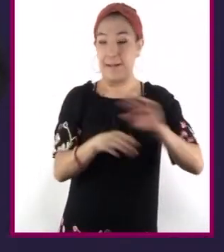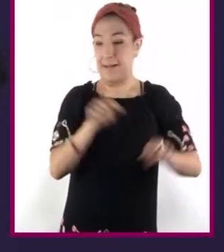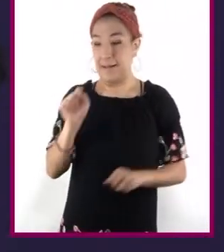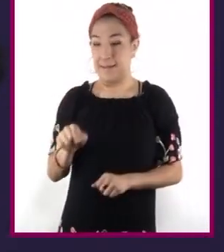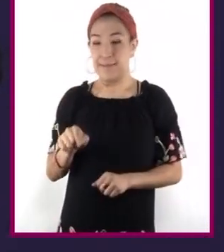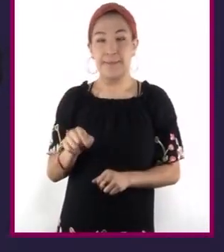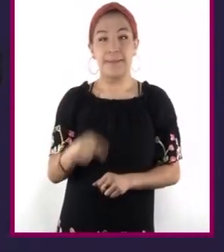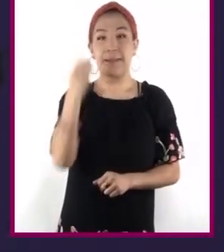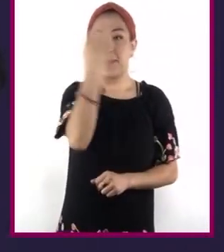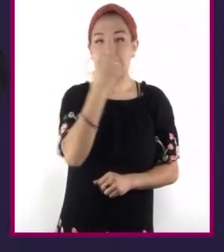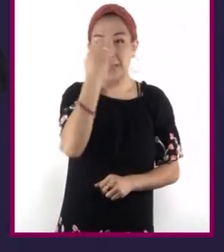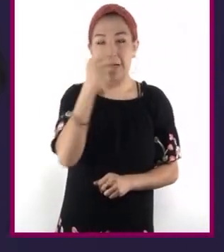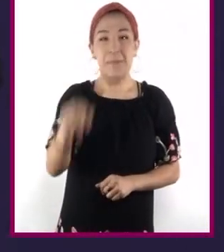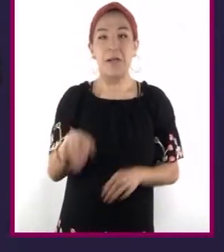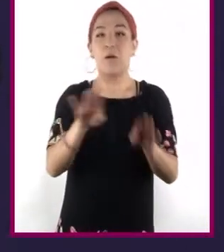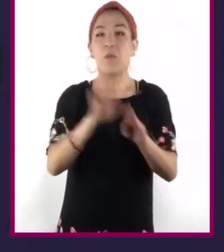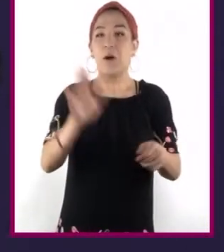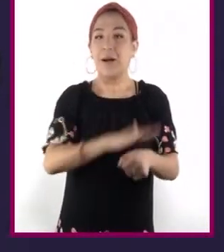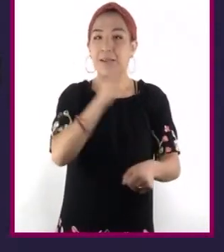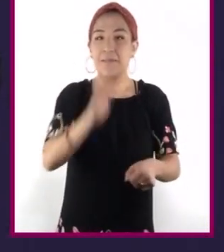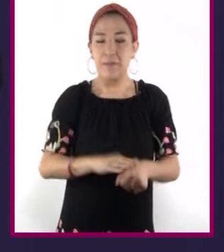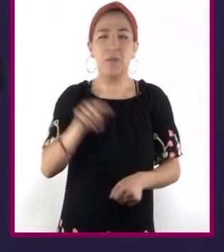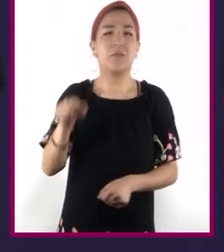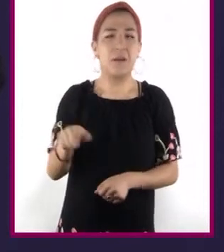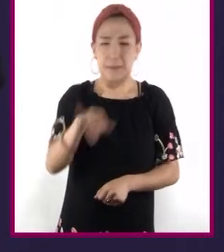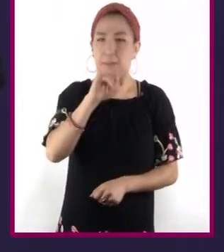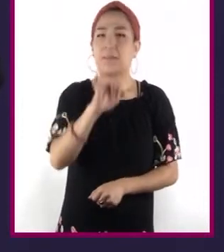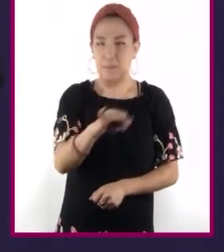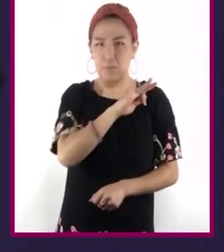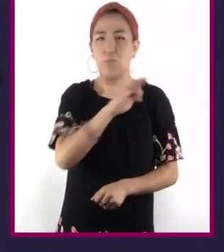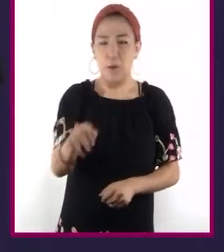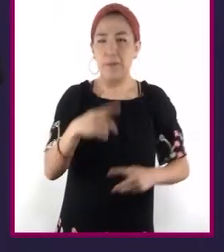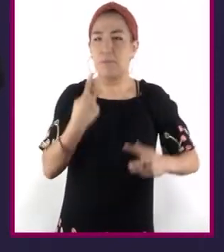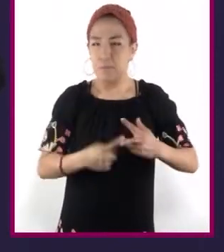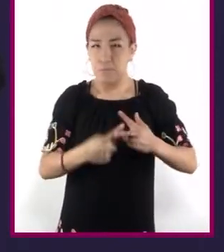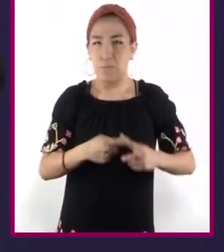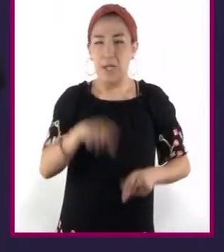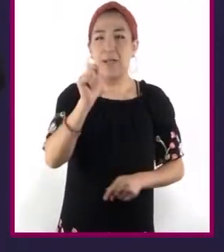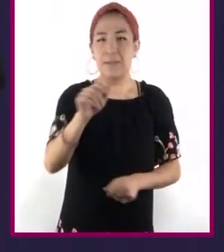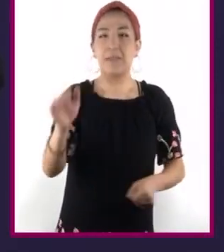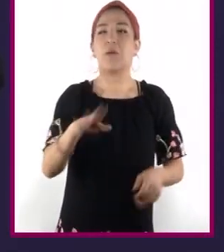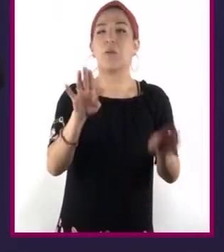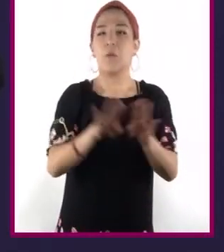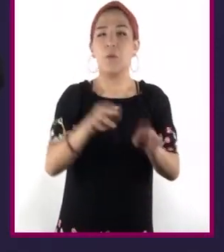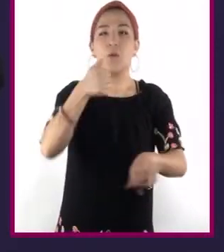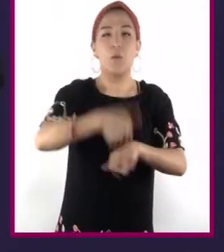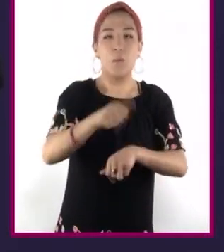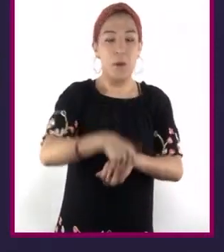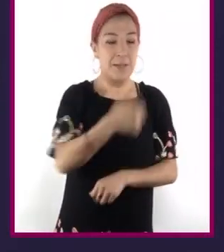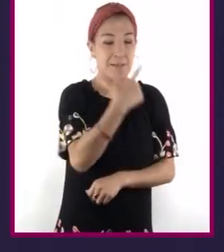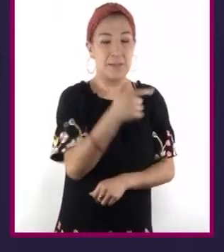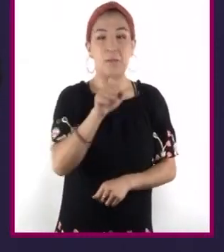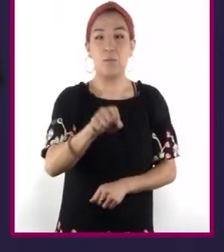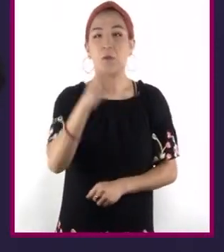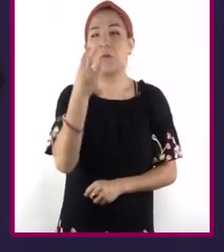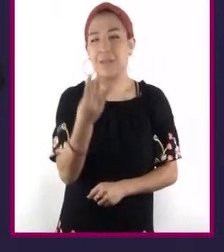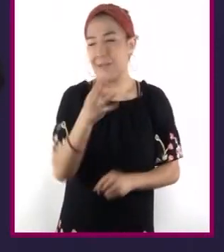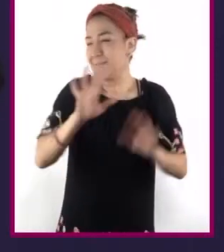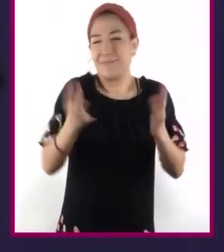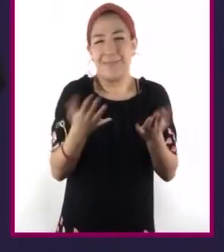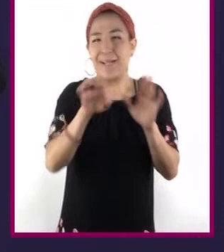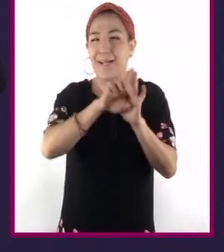en el problema de las calificaciones sí tiene sentido graficar una calificación de 7.3, por